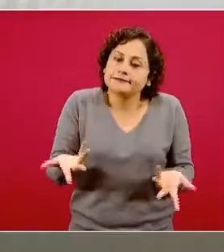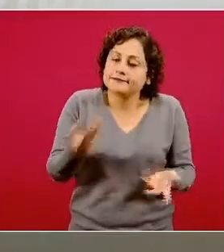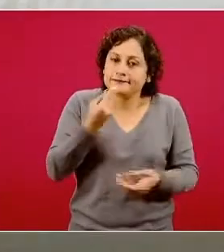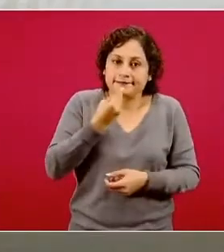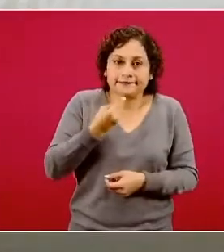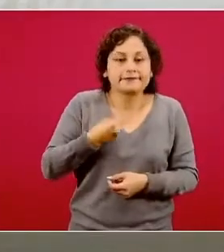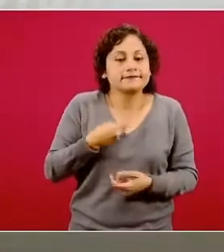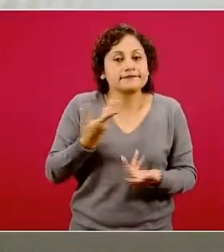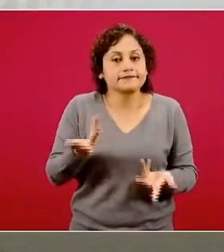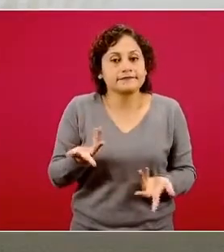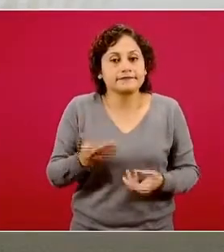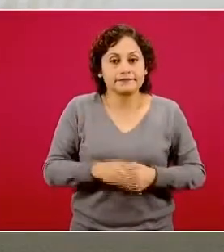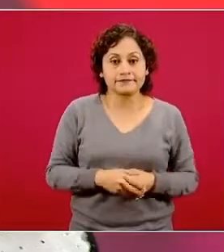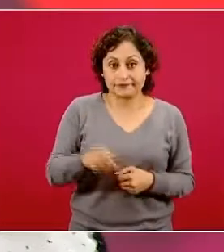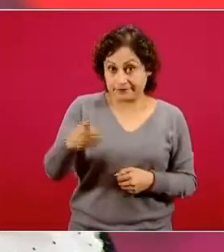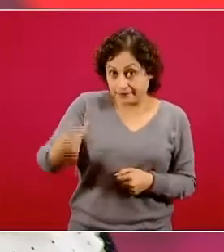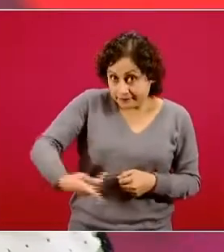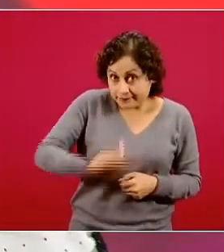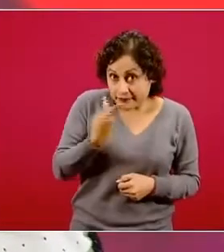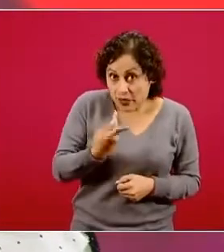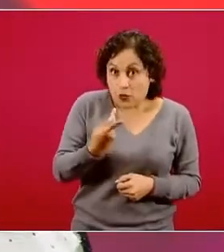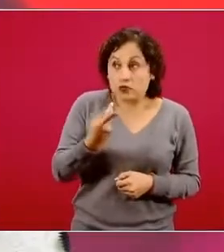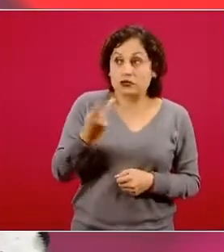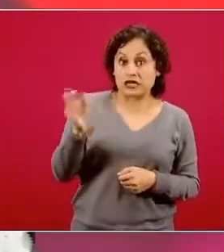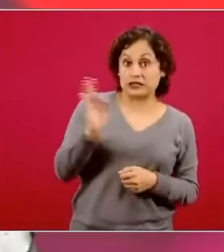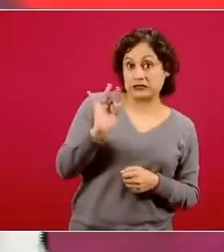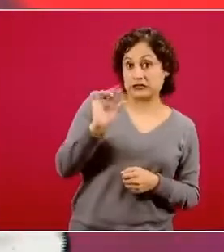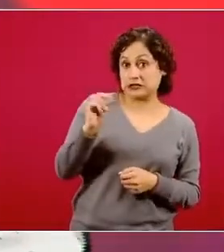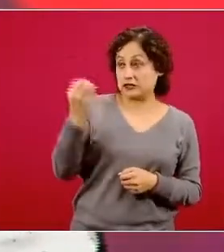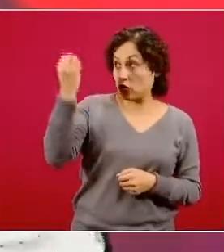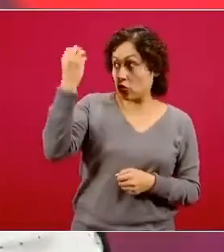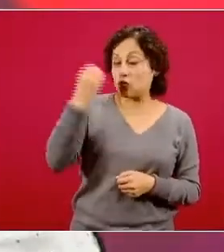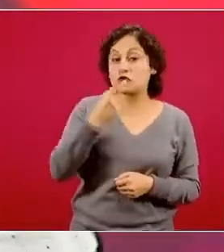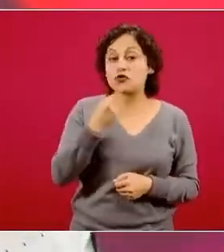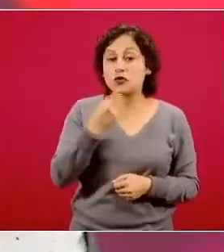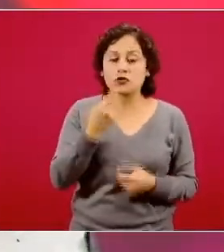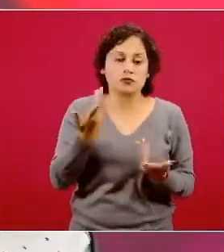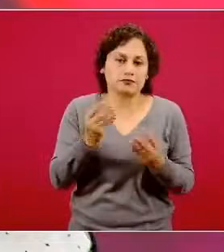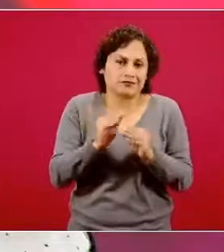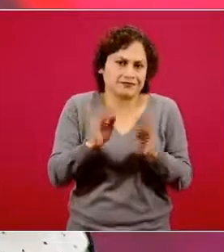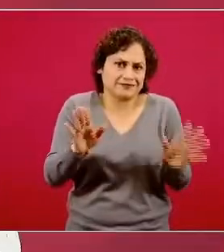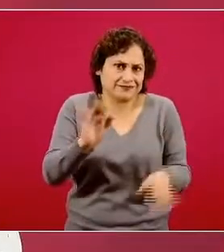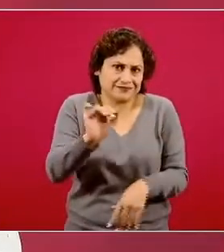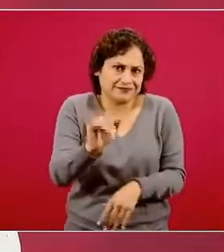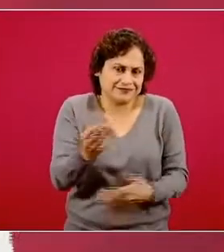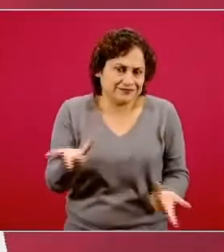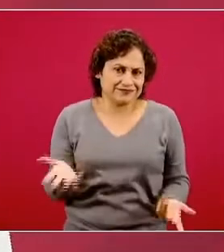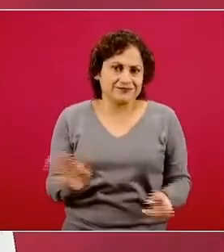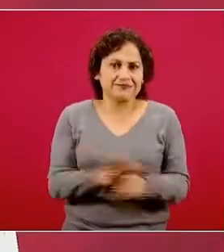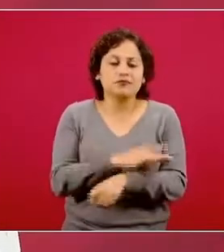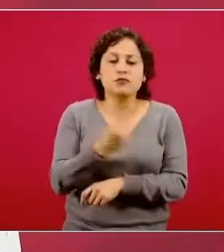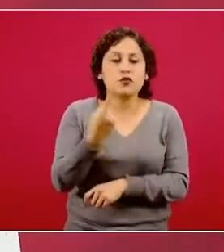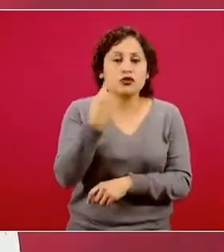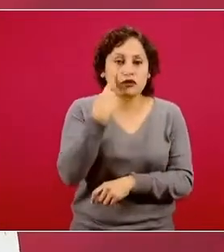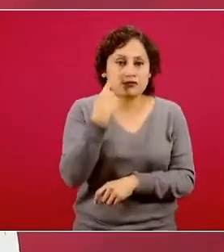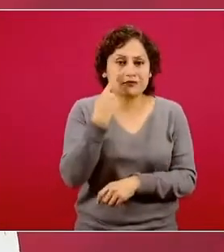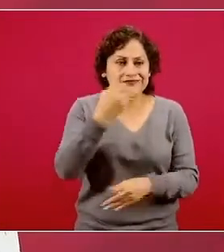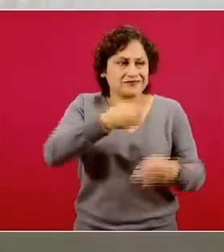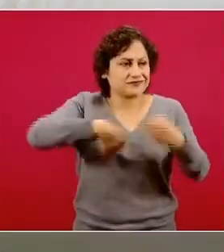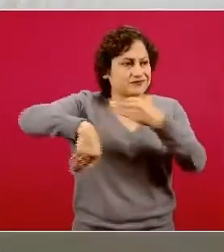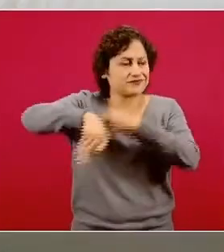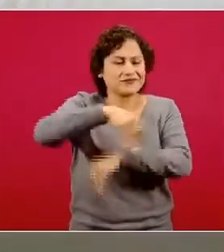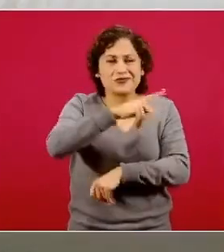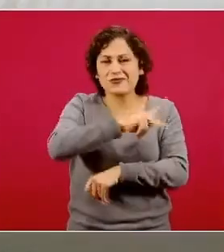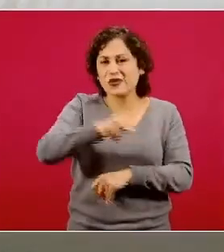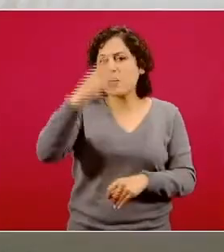pasar? Pues yo creo que sí puede pasar. Lo que afortunadamente todos sabemos y conocemos es que lo tenemos todo